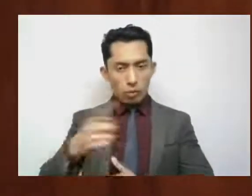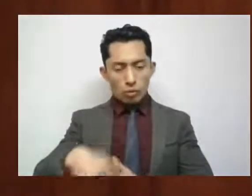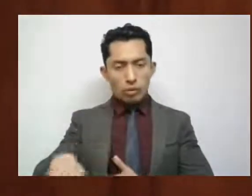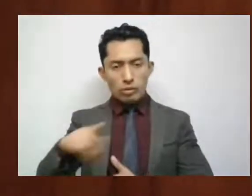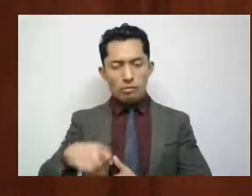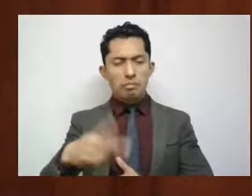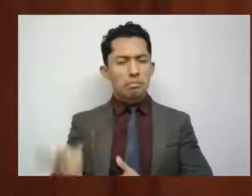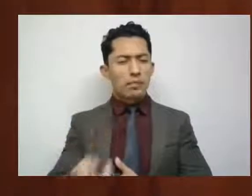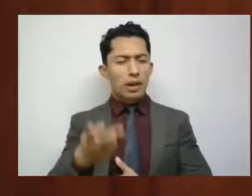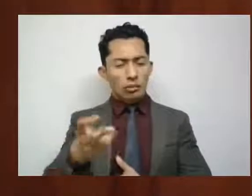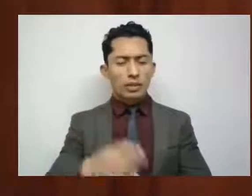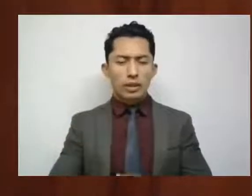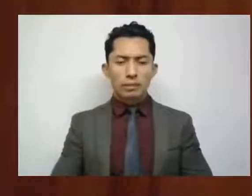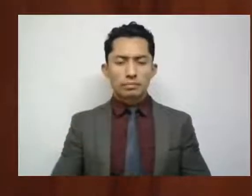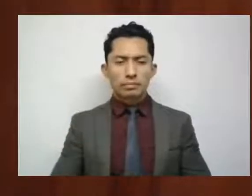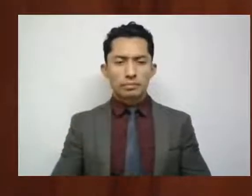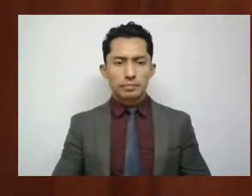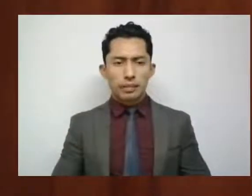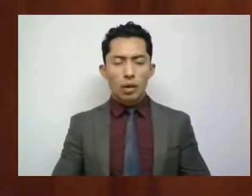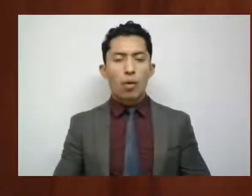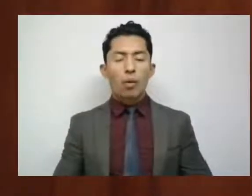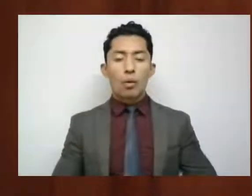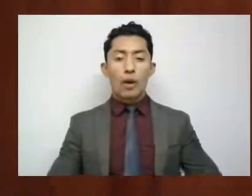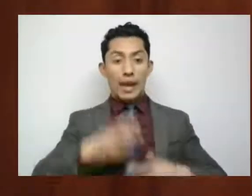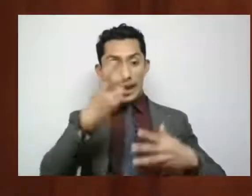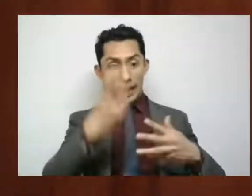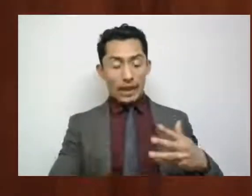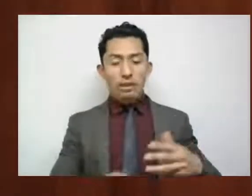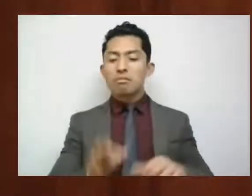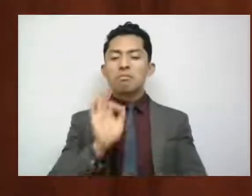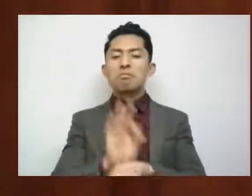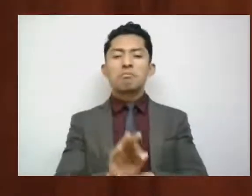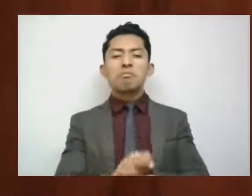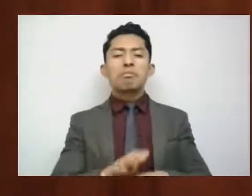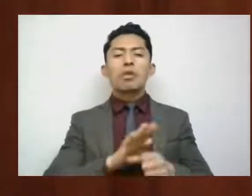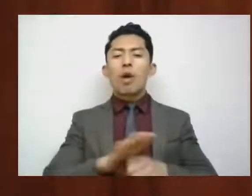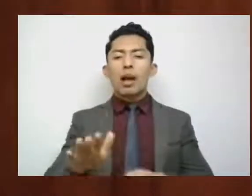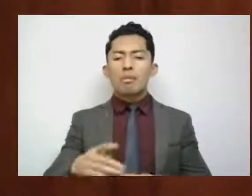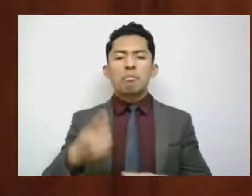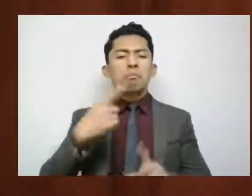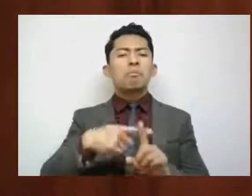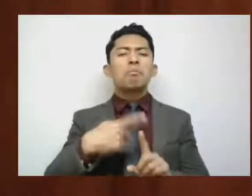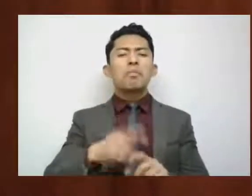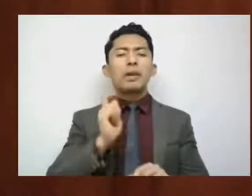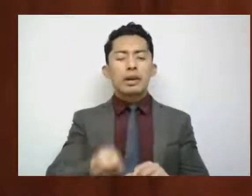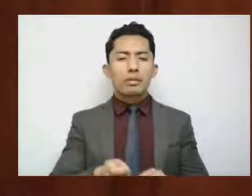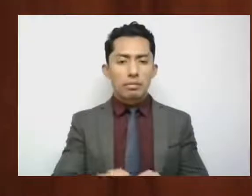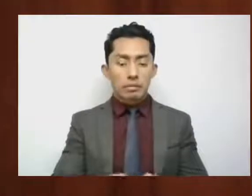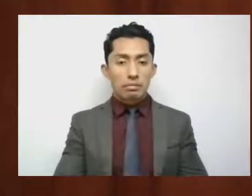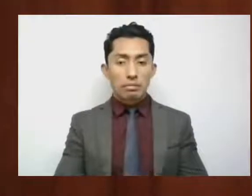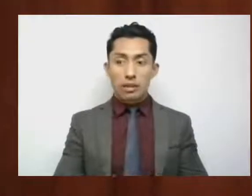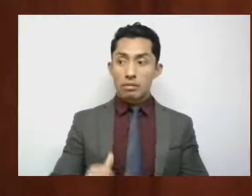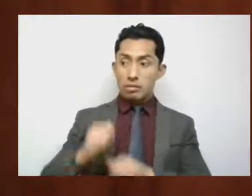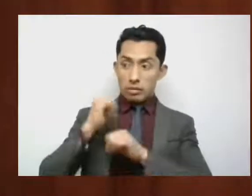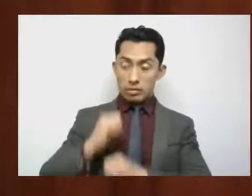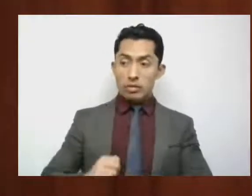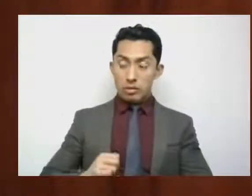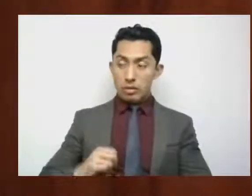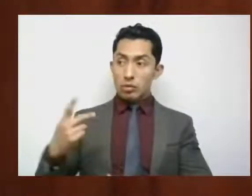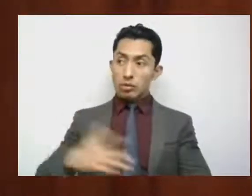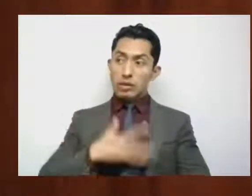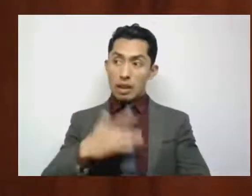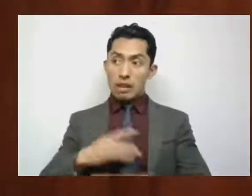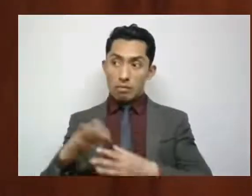bien tutelado por estos preceptos? ¿Los sentimientos de la autoridad?